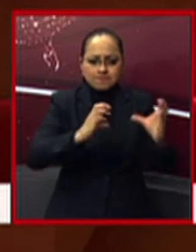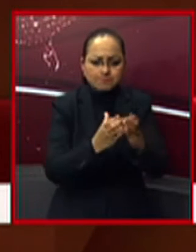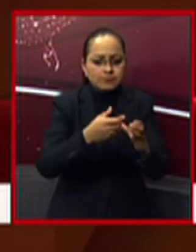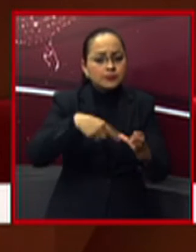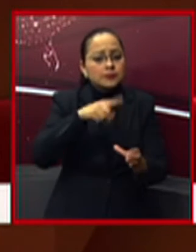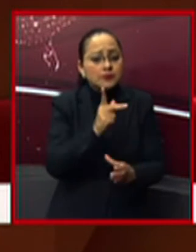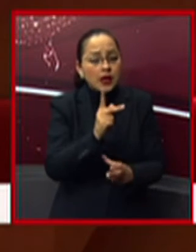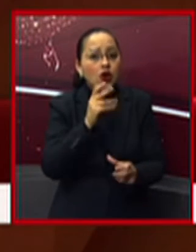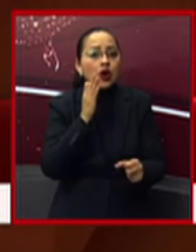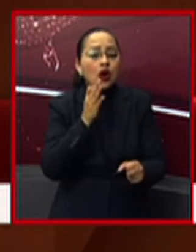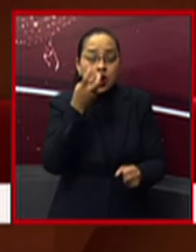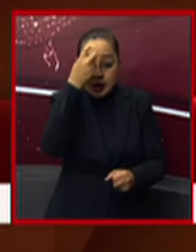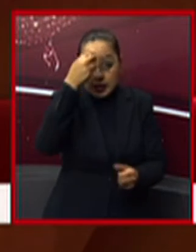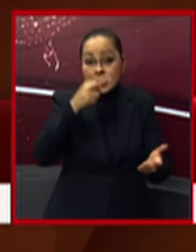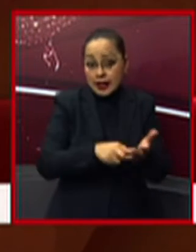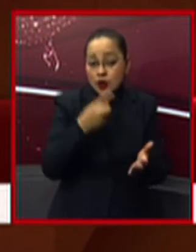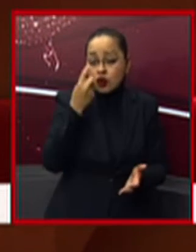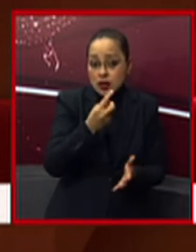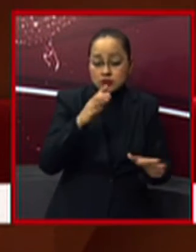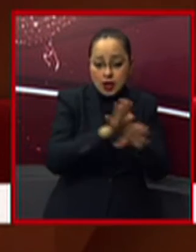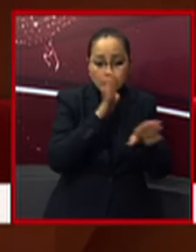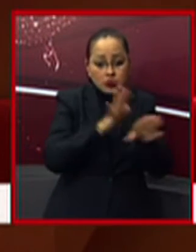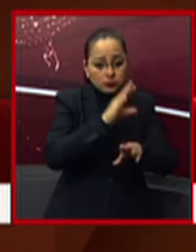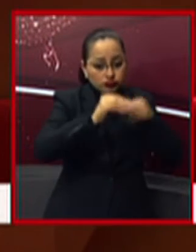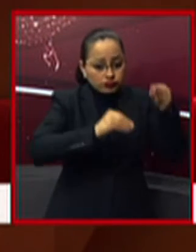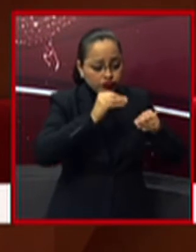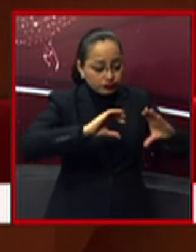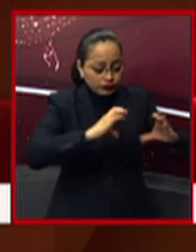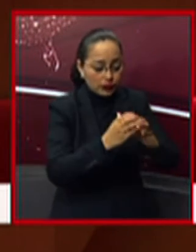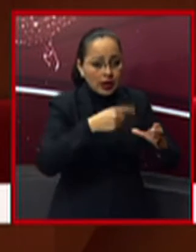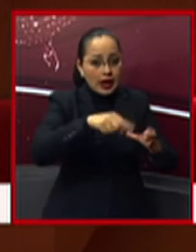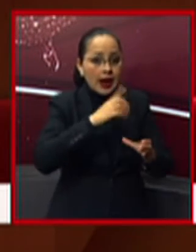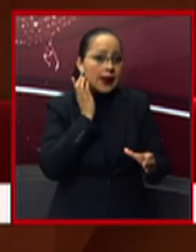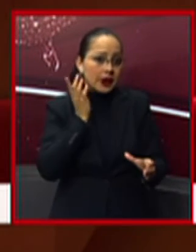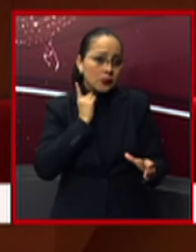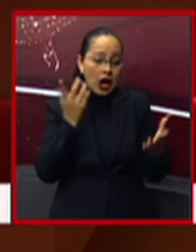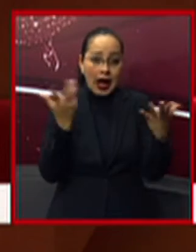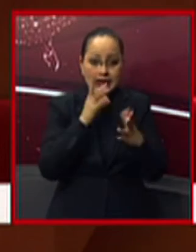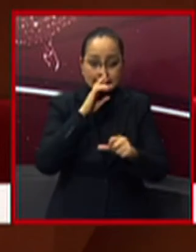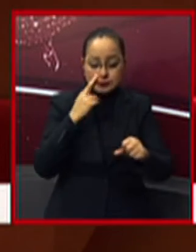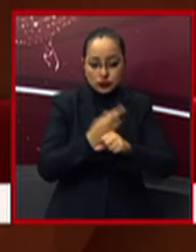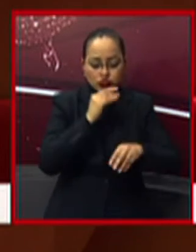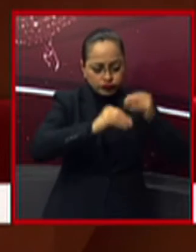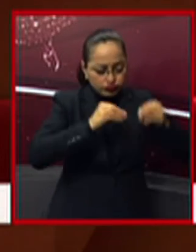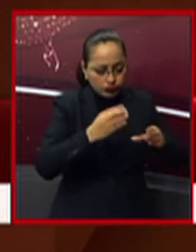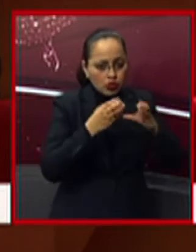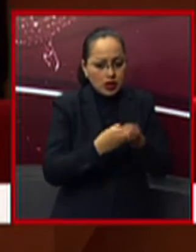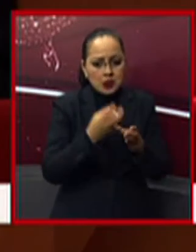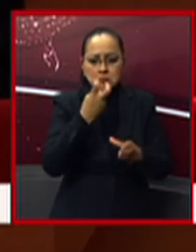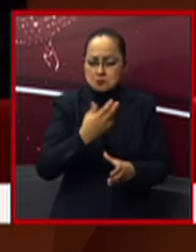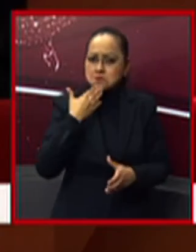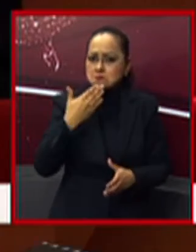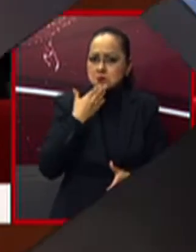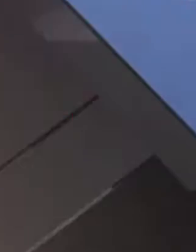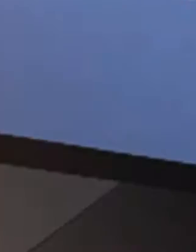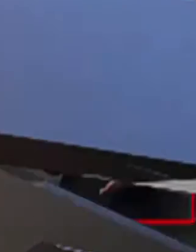Senado, pero creo que con esta modificación que hace la Cámara de Diputados es atendible y